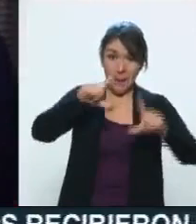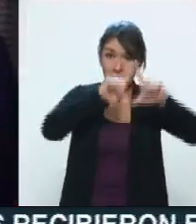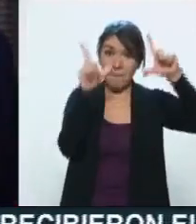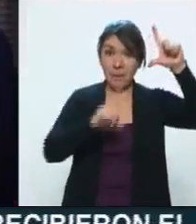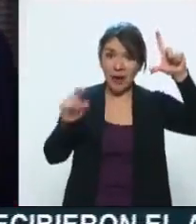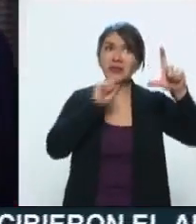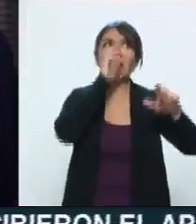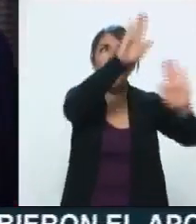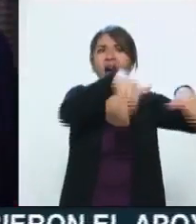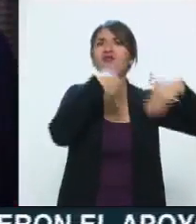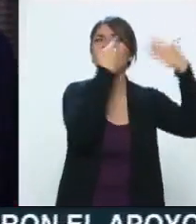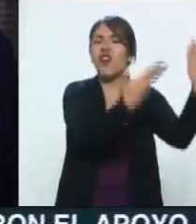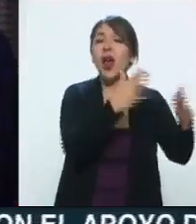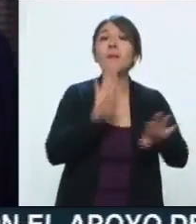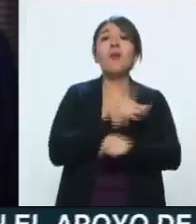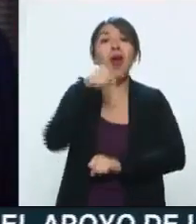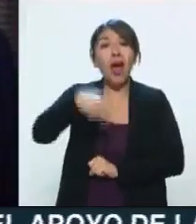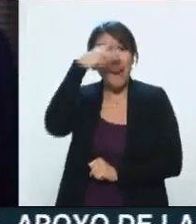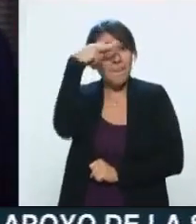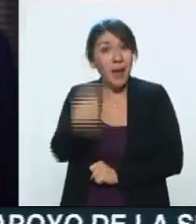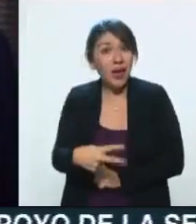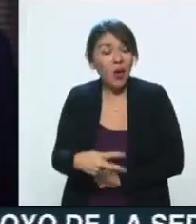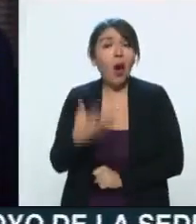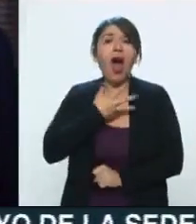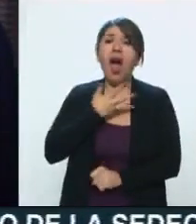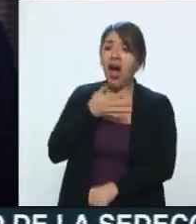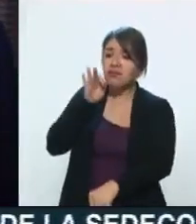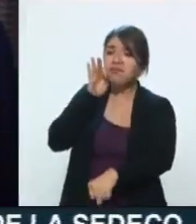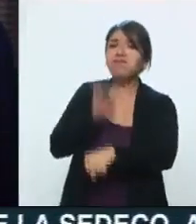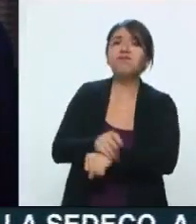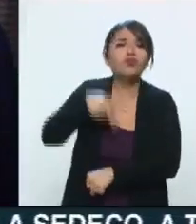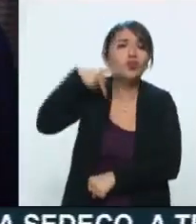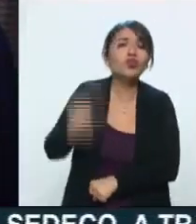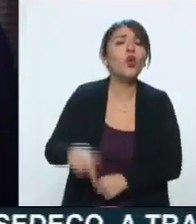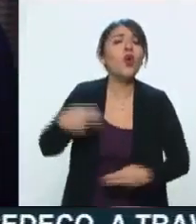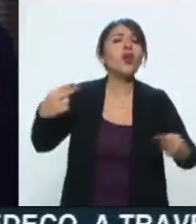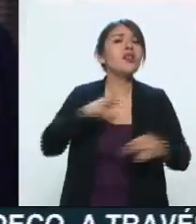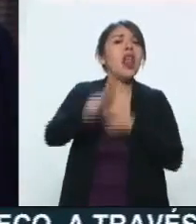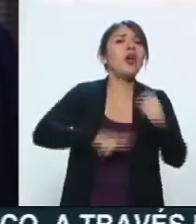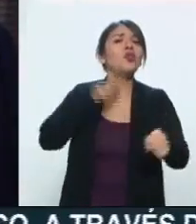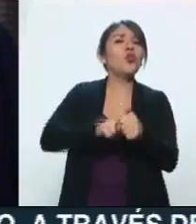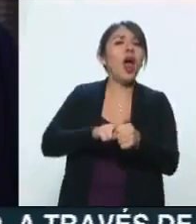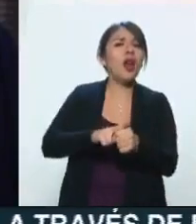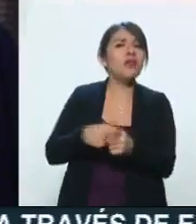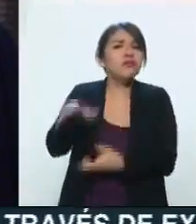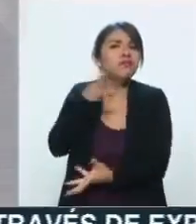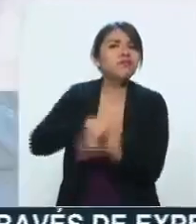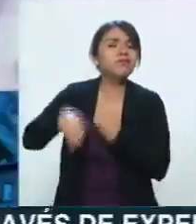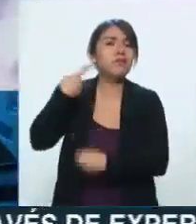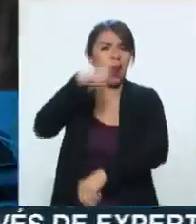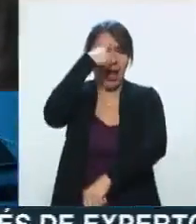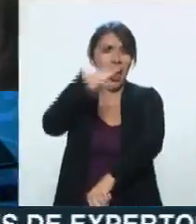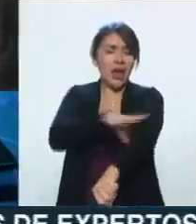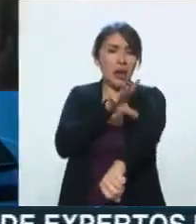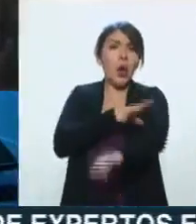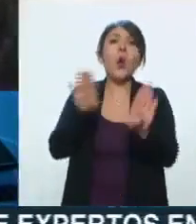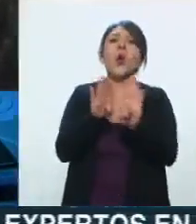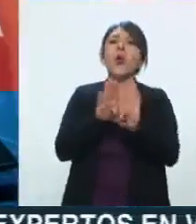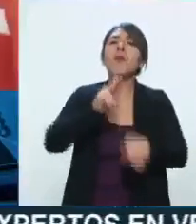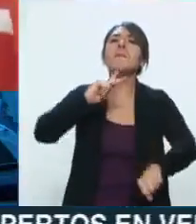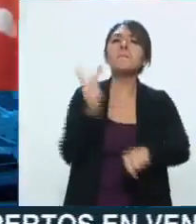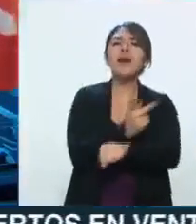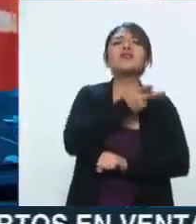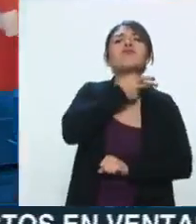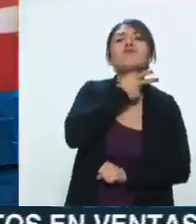del exterior, porque México está defendiendo sus recursos energéticos. Ha pasado en el caso del petróleo y